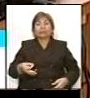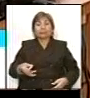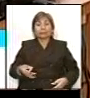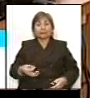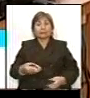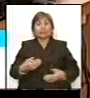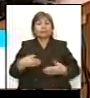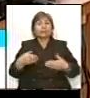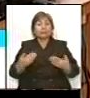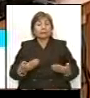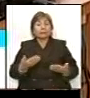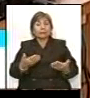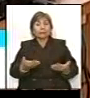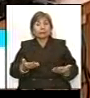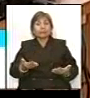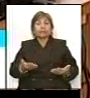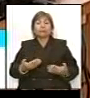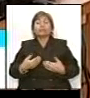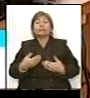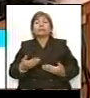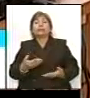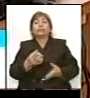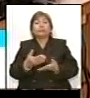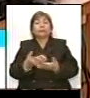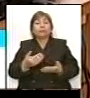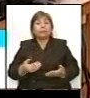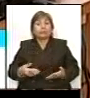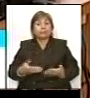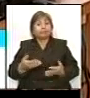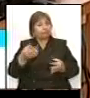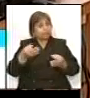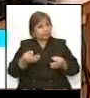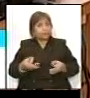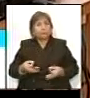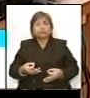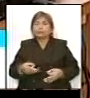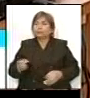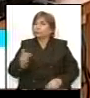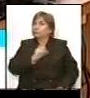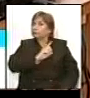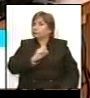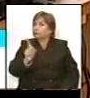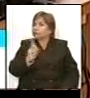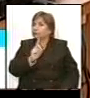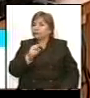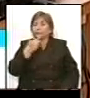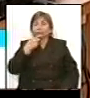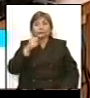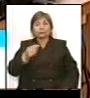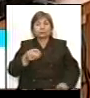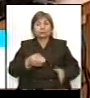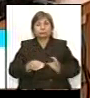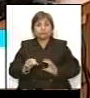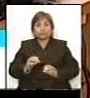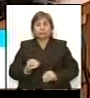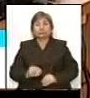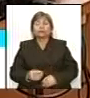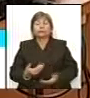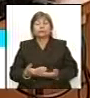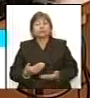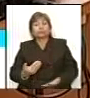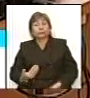puedan entregar el predio antes de que tú le pagues. Obviamente, como todavía no está la tasación en curso y no tenemos tasación aprobada, no podemos dar